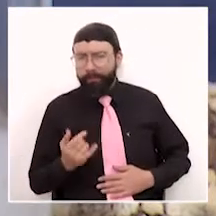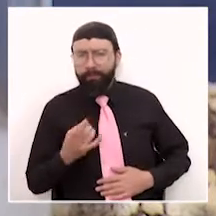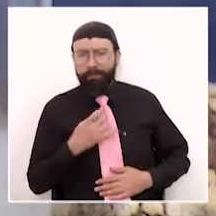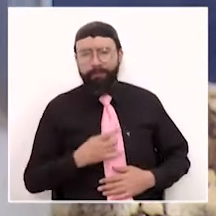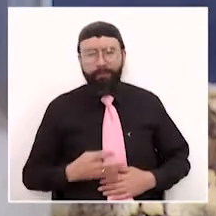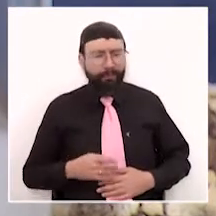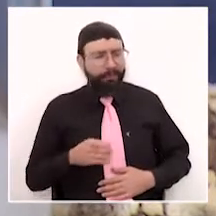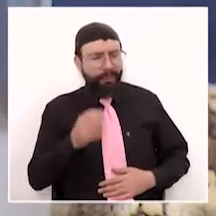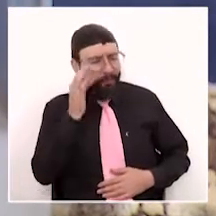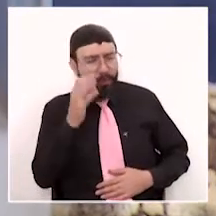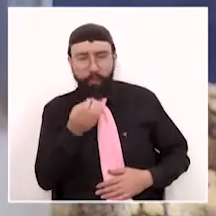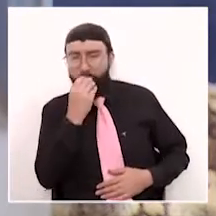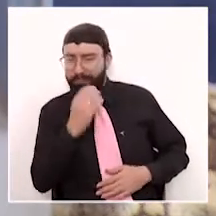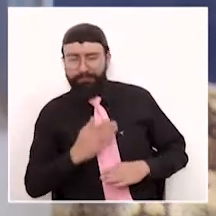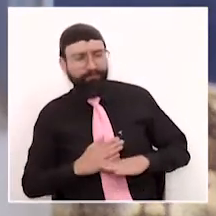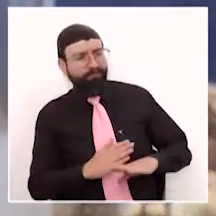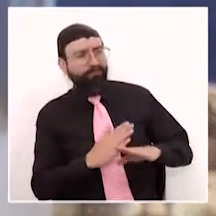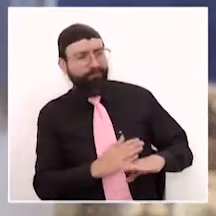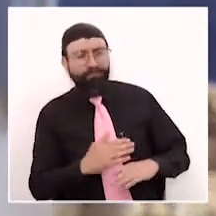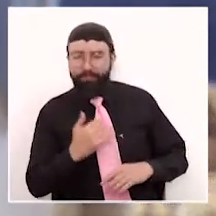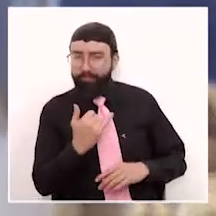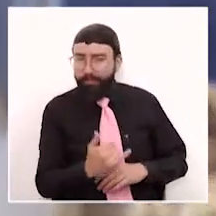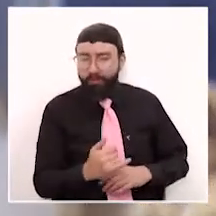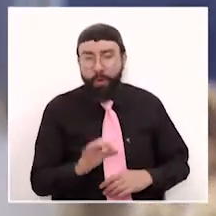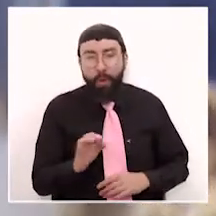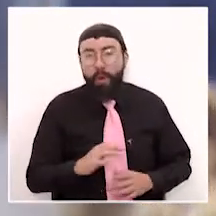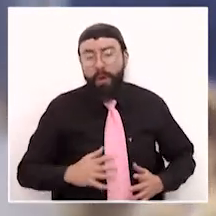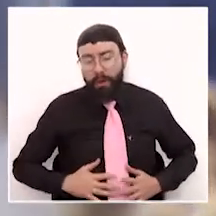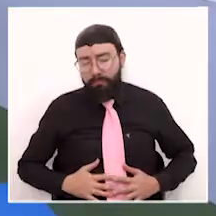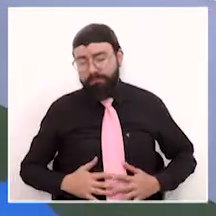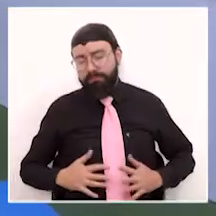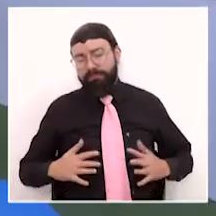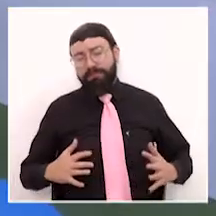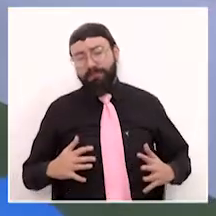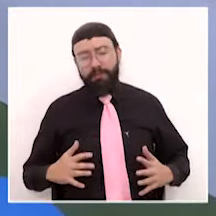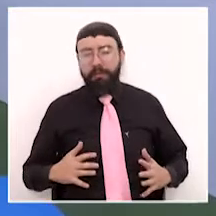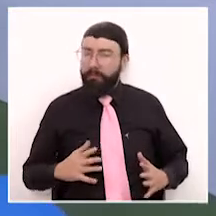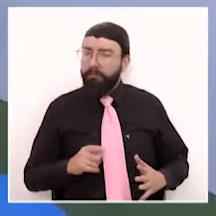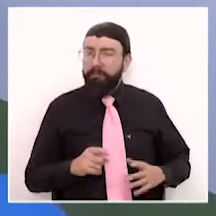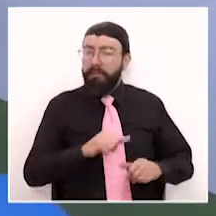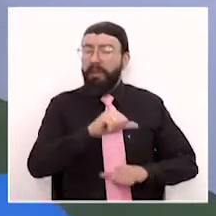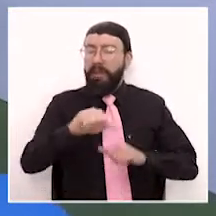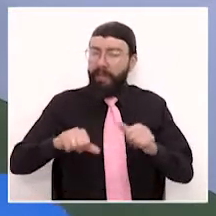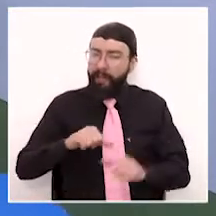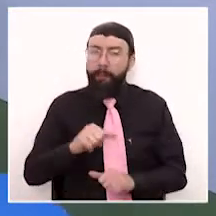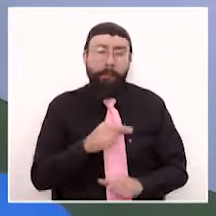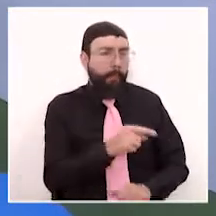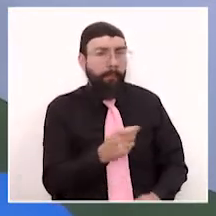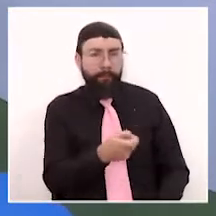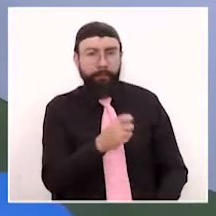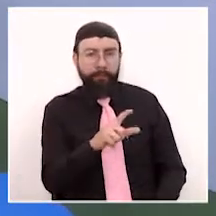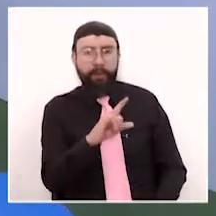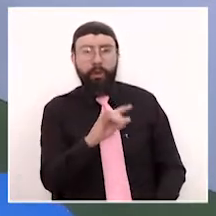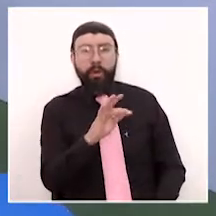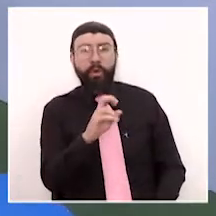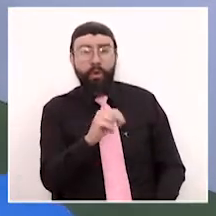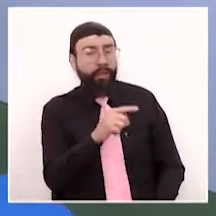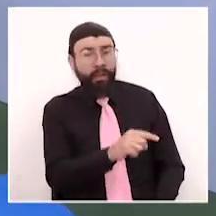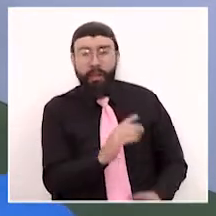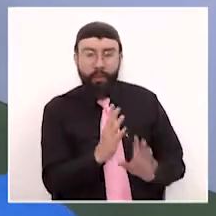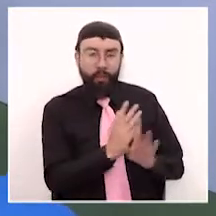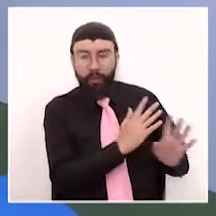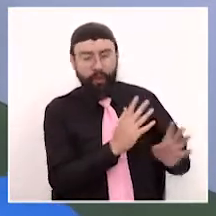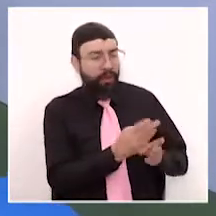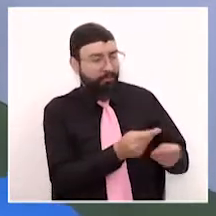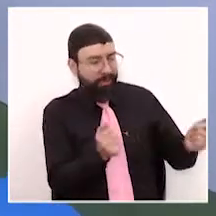cierta intolerancia o les cae un poco más pesado el gluten que tiene el trigo. De